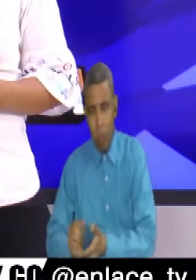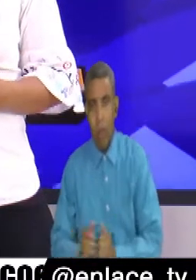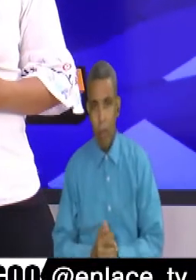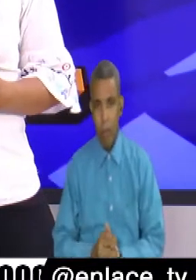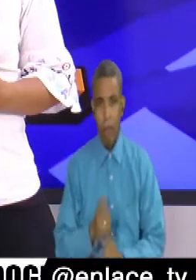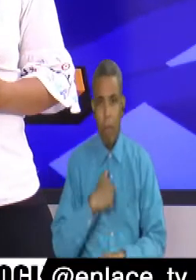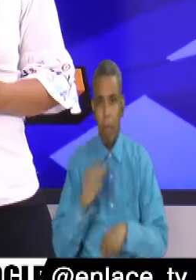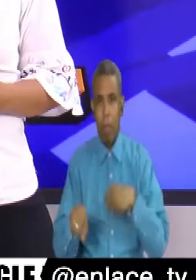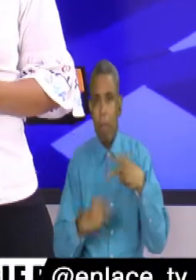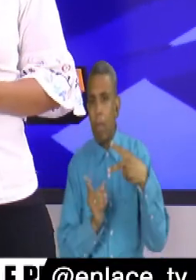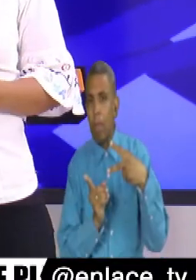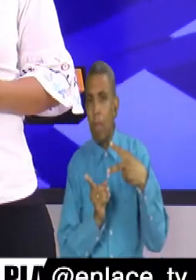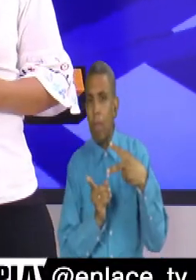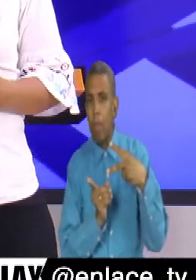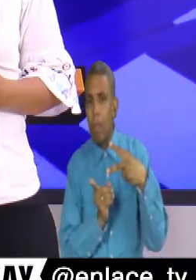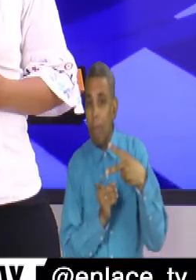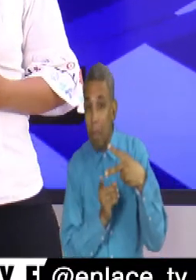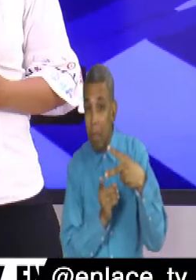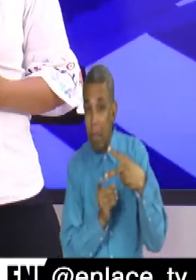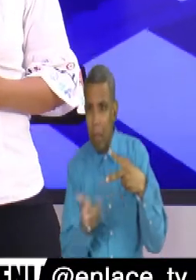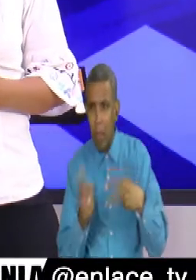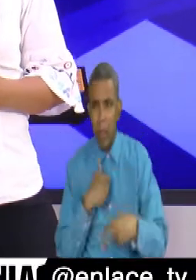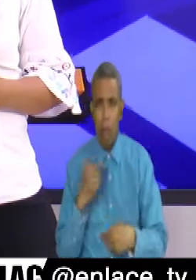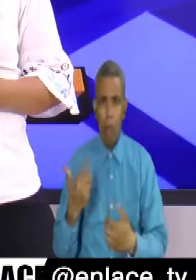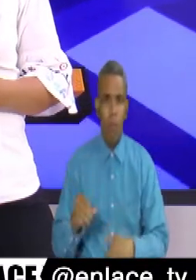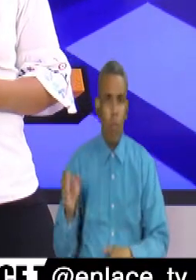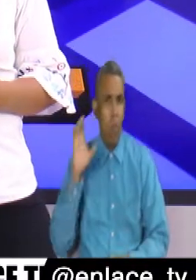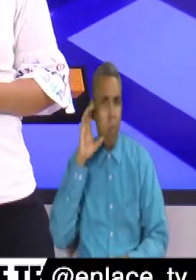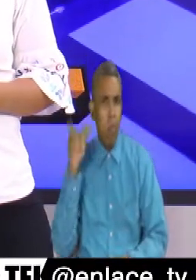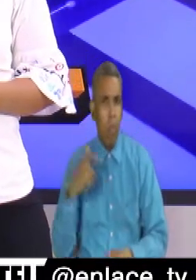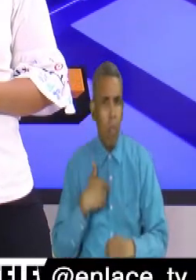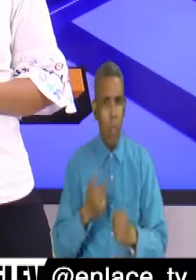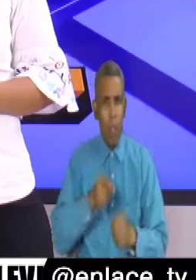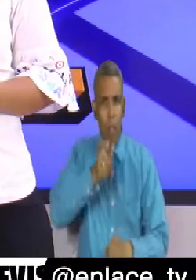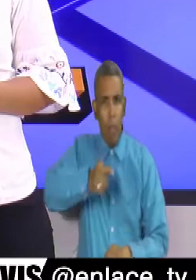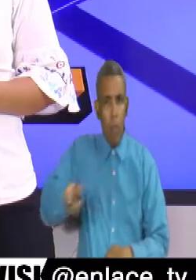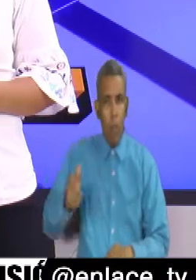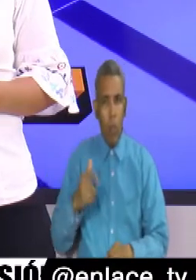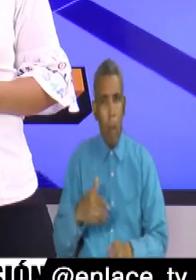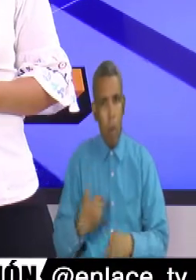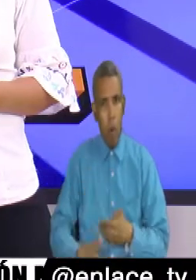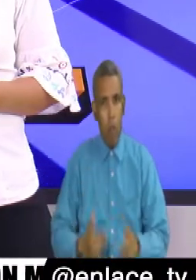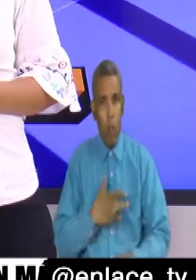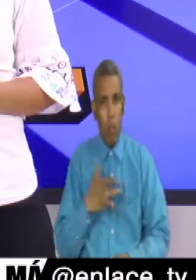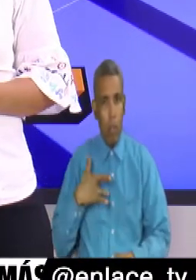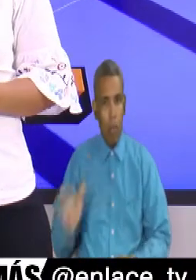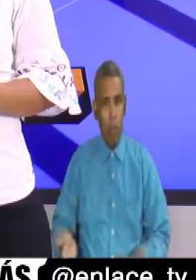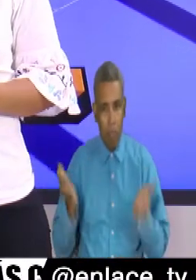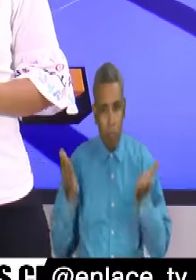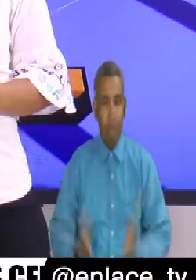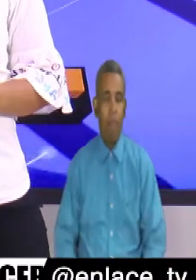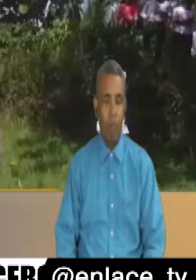salud es estable. En instantes les tendremos a ustedes la ampliación de estas y otras noticias de su interés.